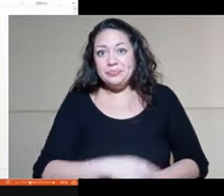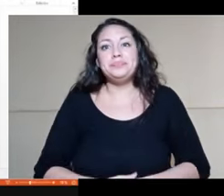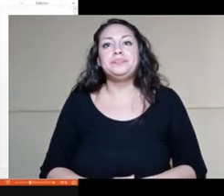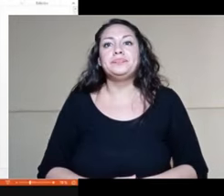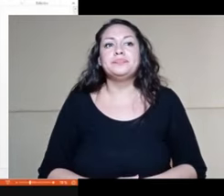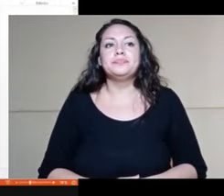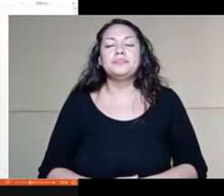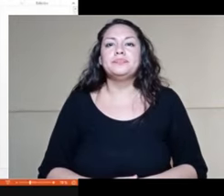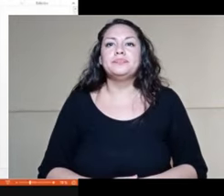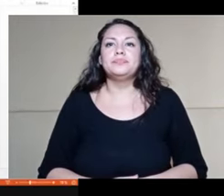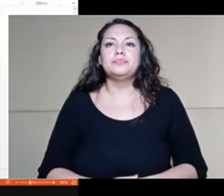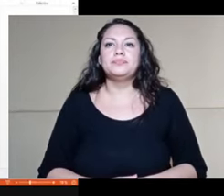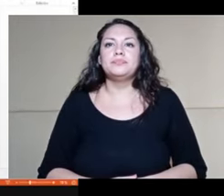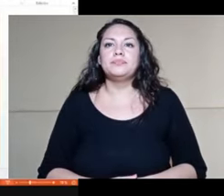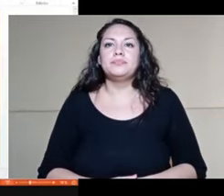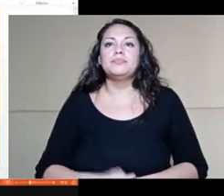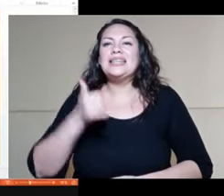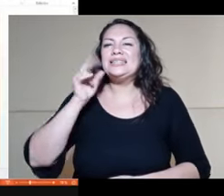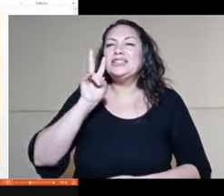están viendo?